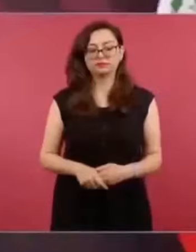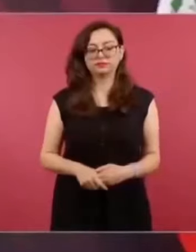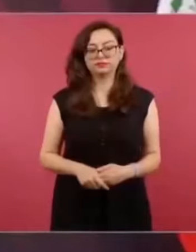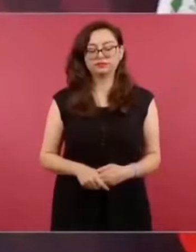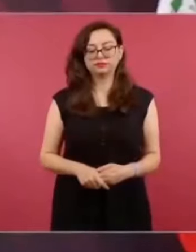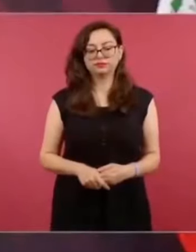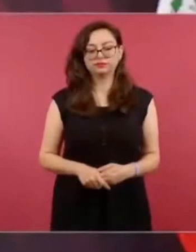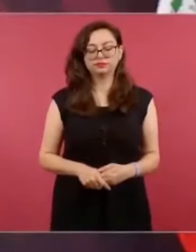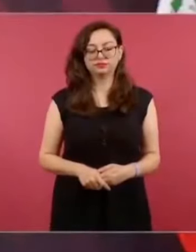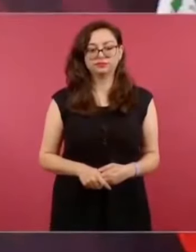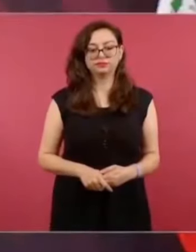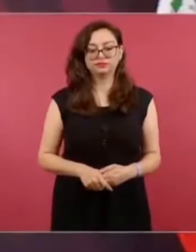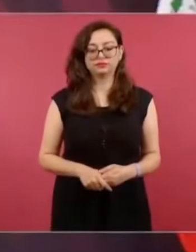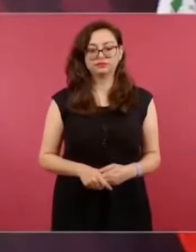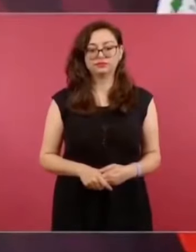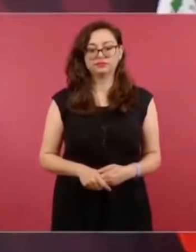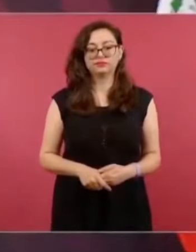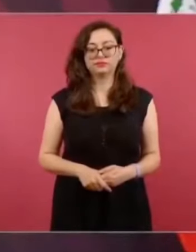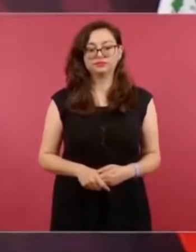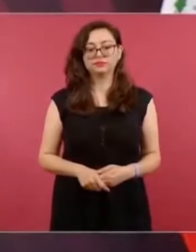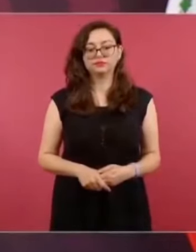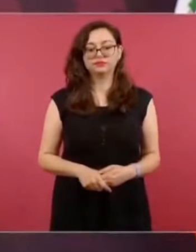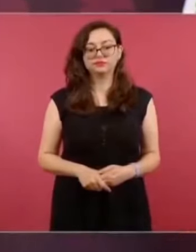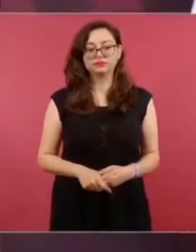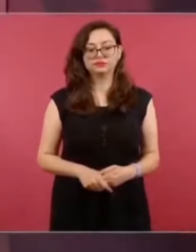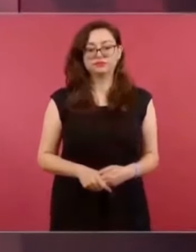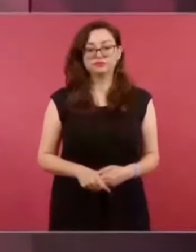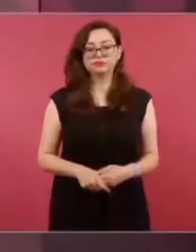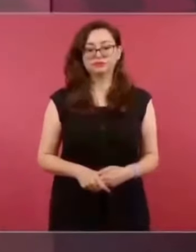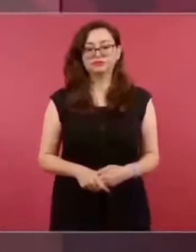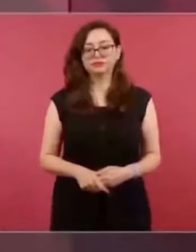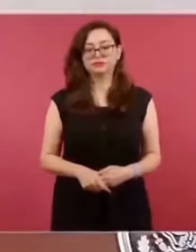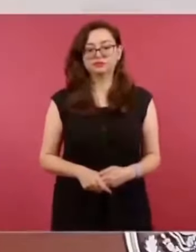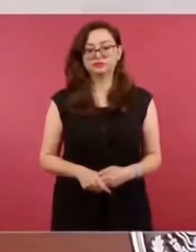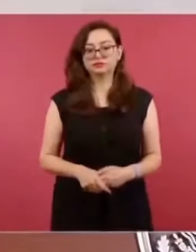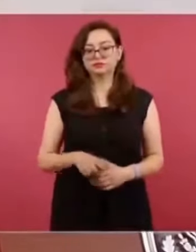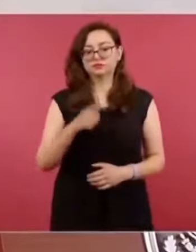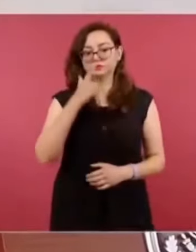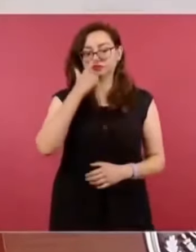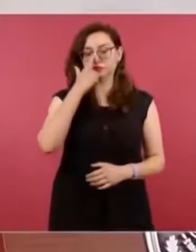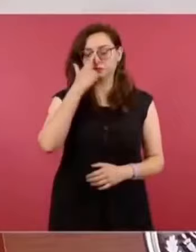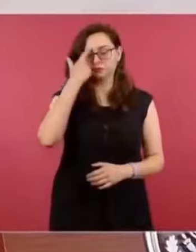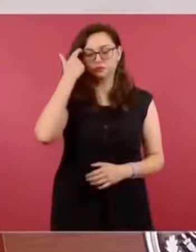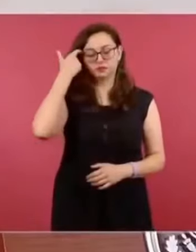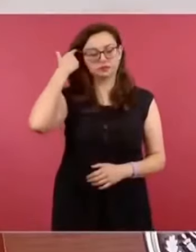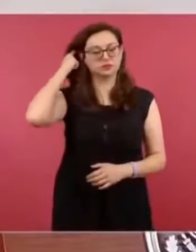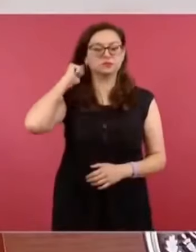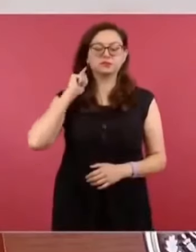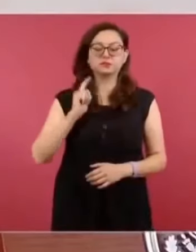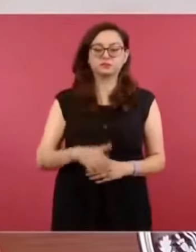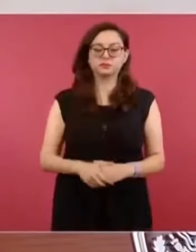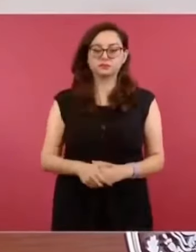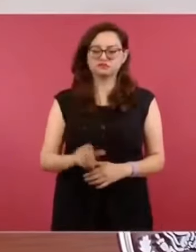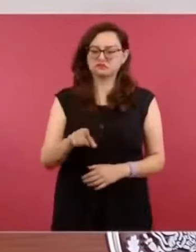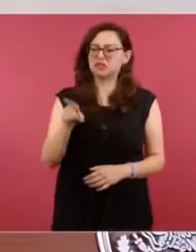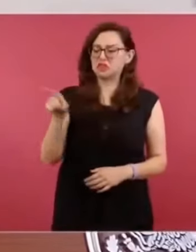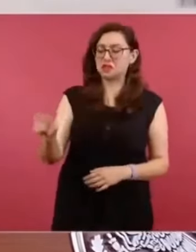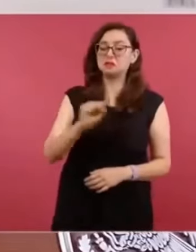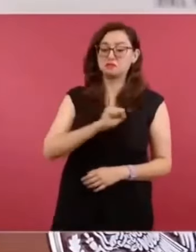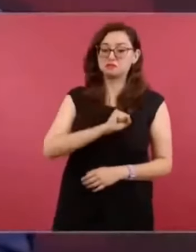cual no es un tal por cual pero es nuestro